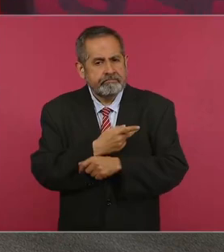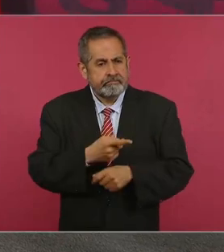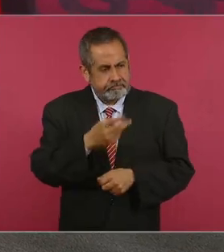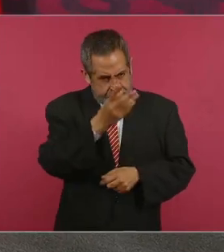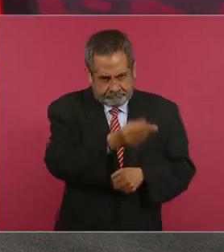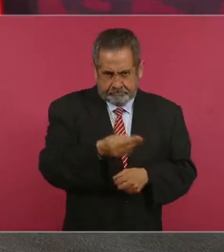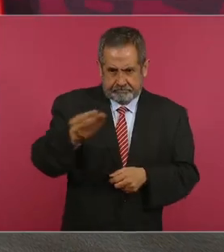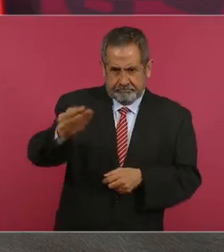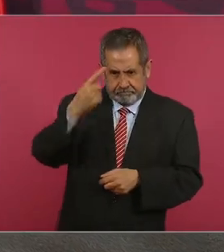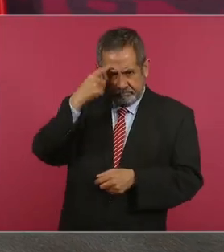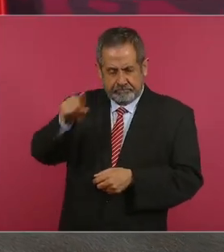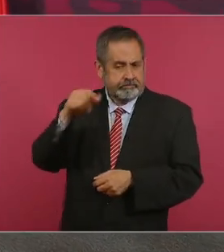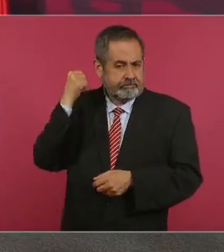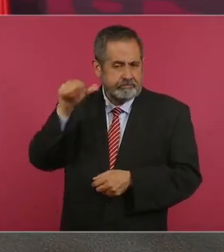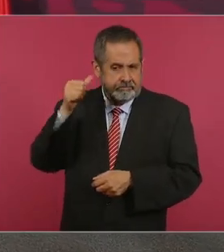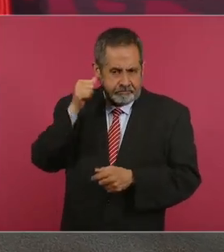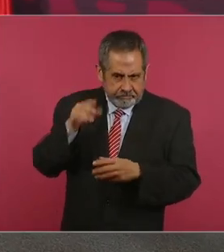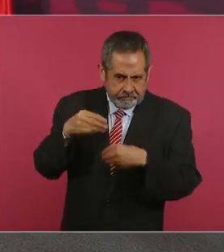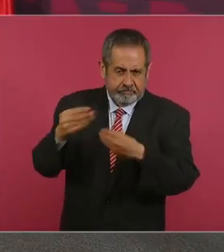Acapulco.